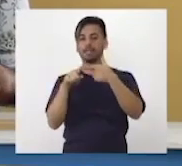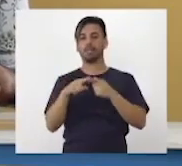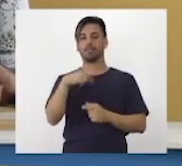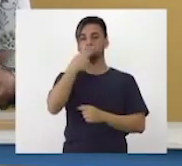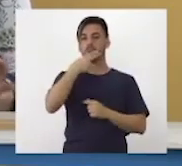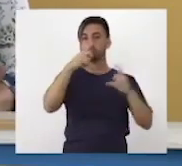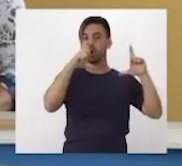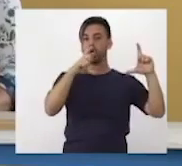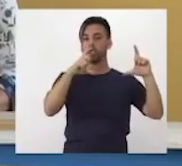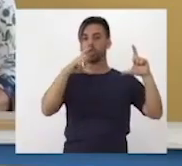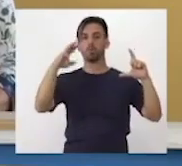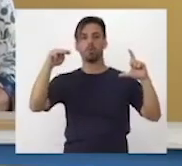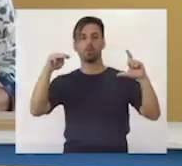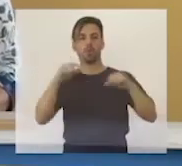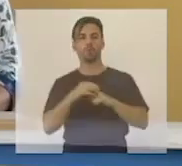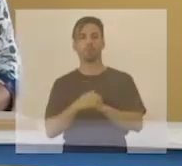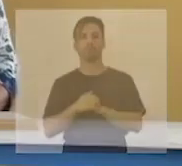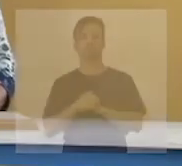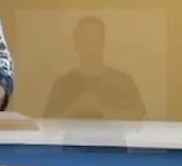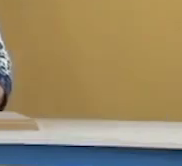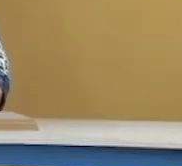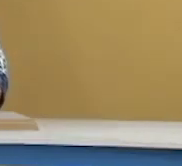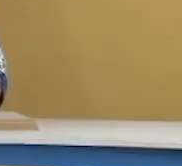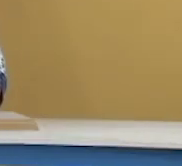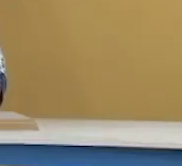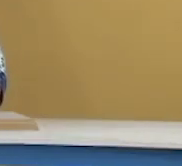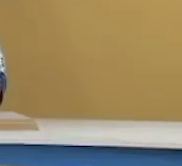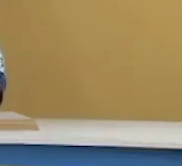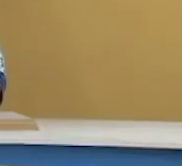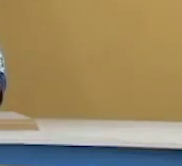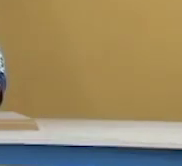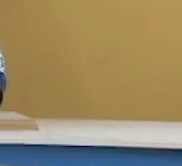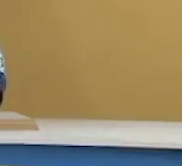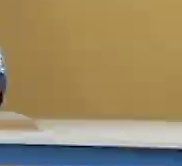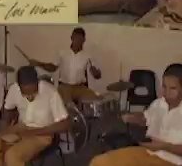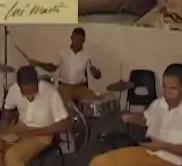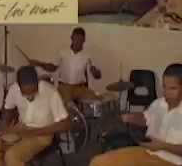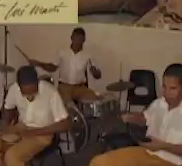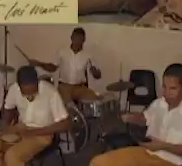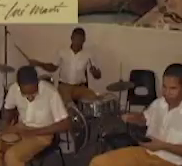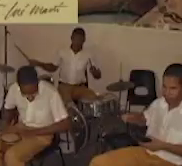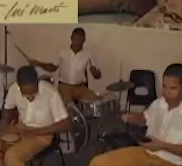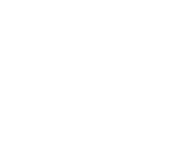polinomios y monomios. Nos vemos en el próximo encuentro.